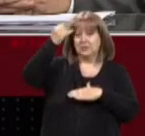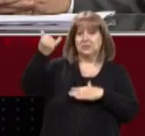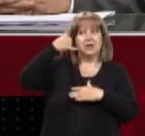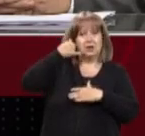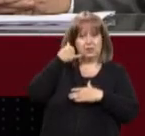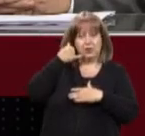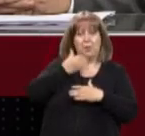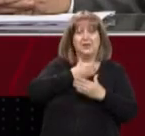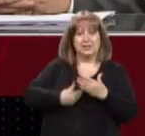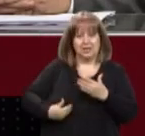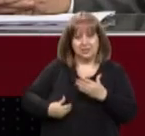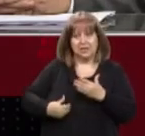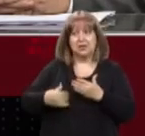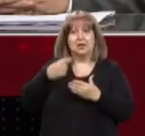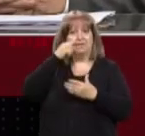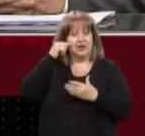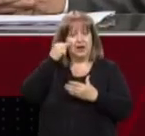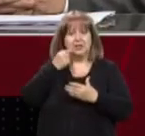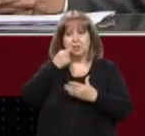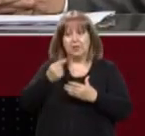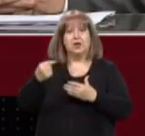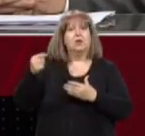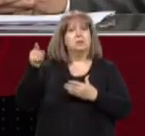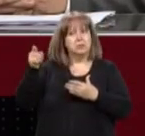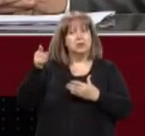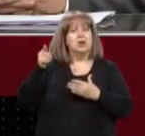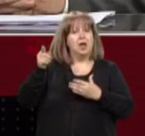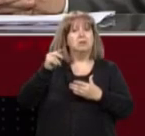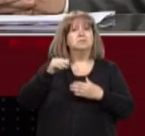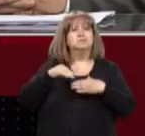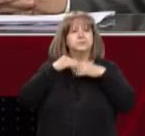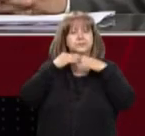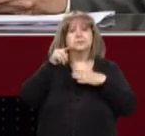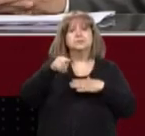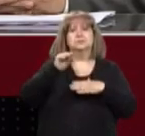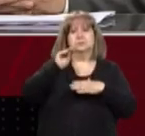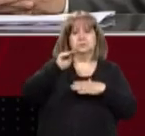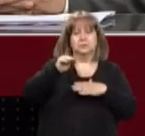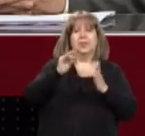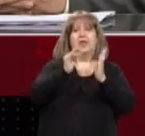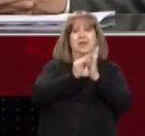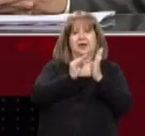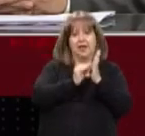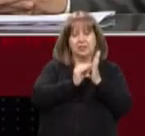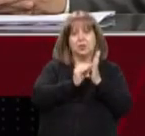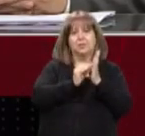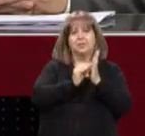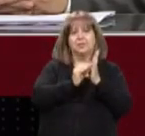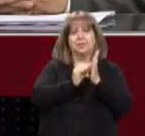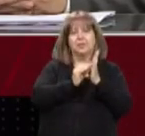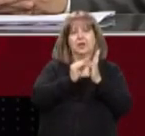Nación comprometiéndose tomar personalmente el caso. Y bueno, por decreto va a